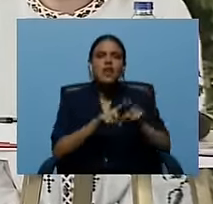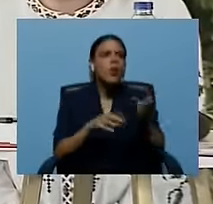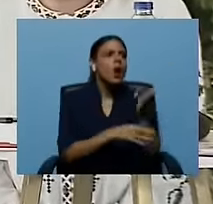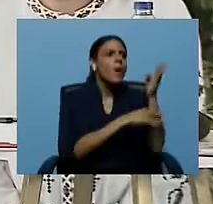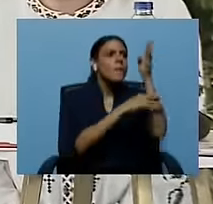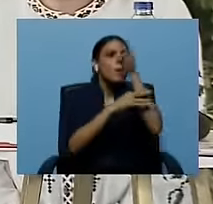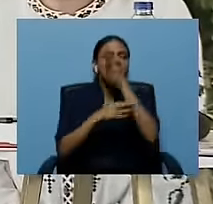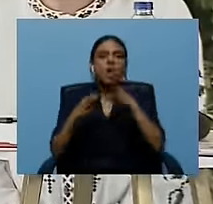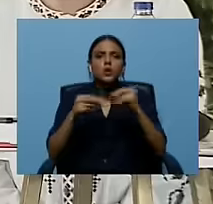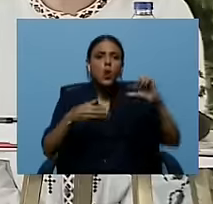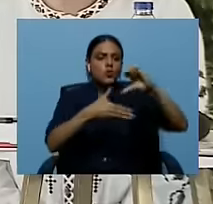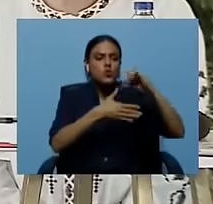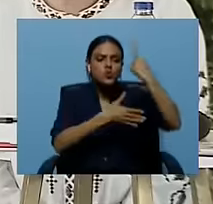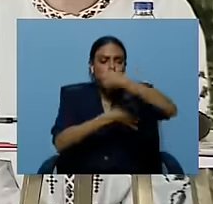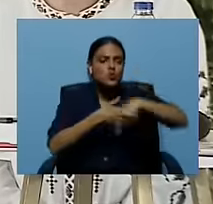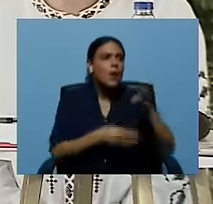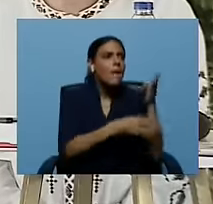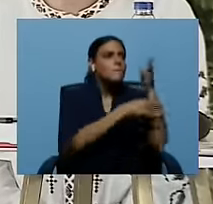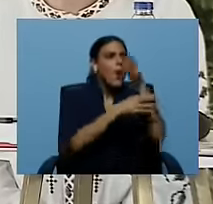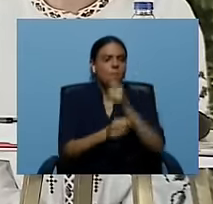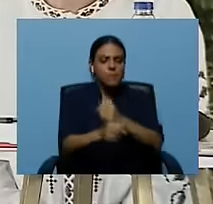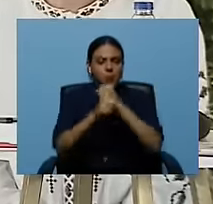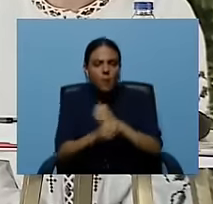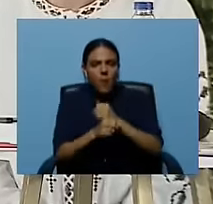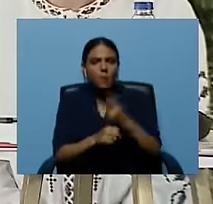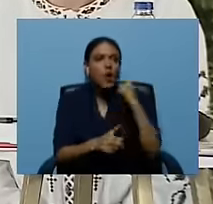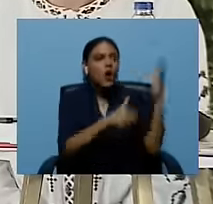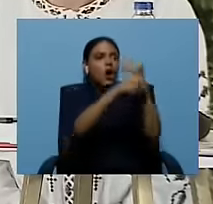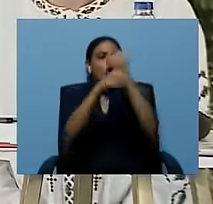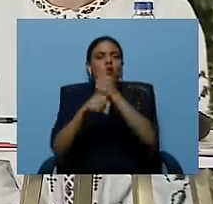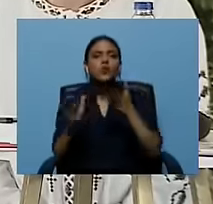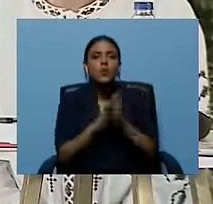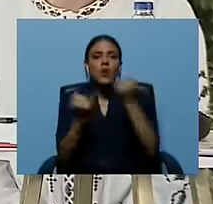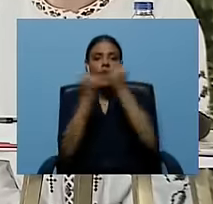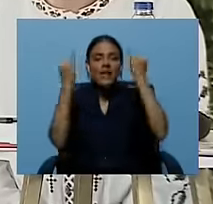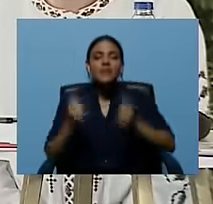entera para conquistar la independencia política.